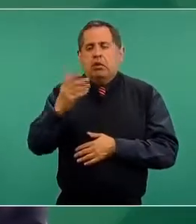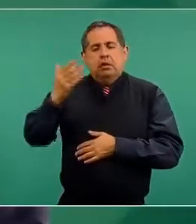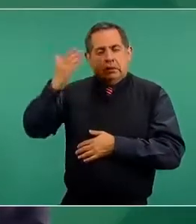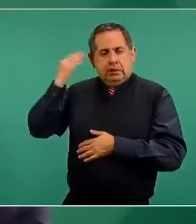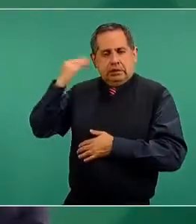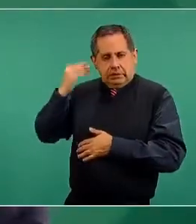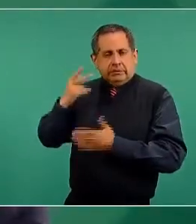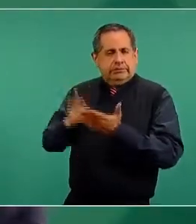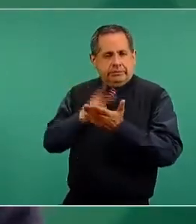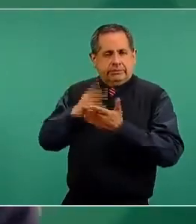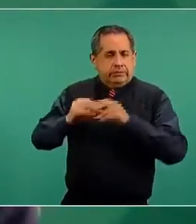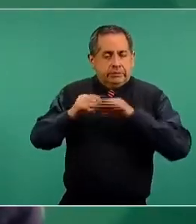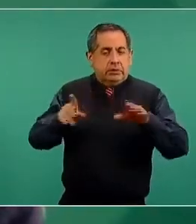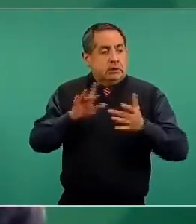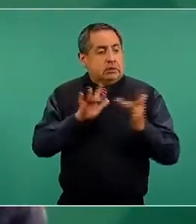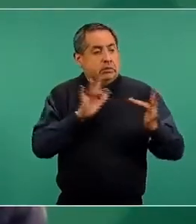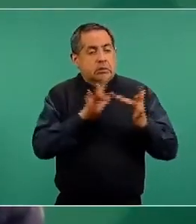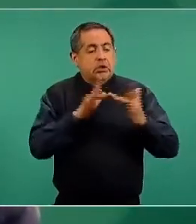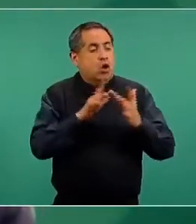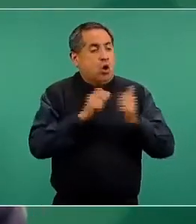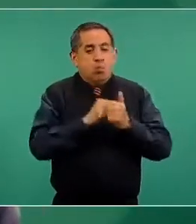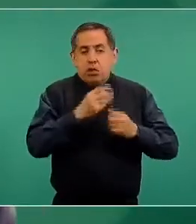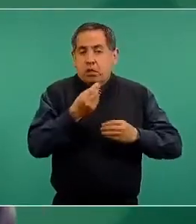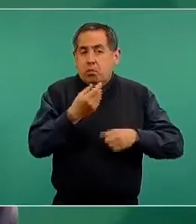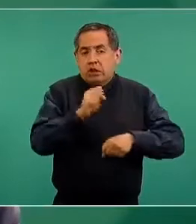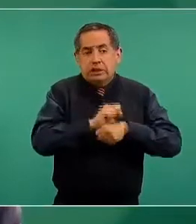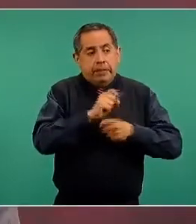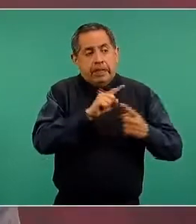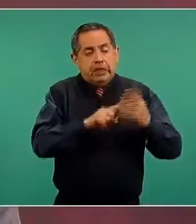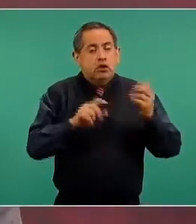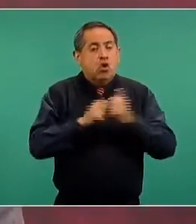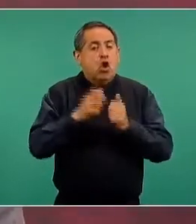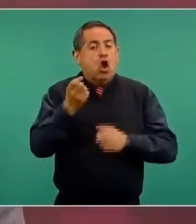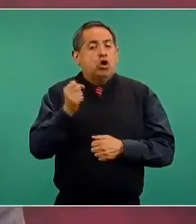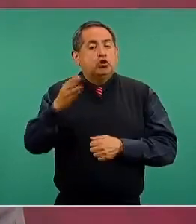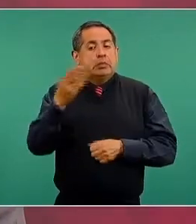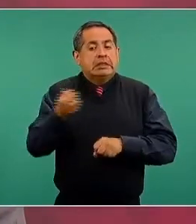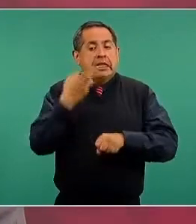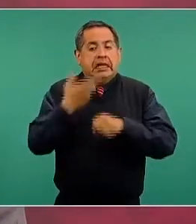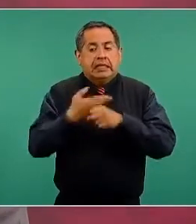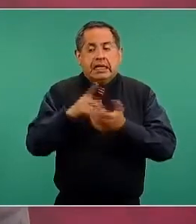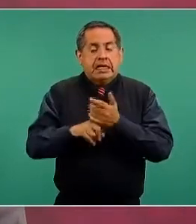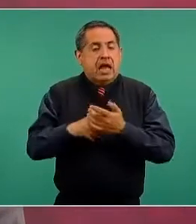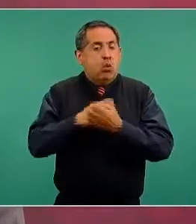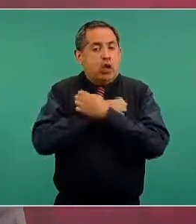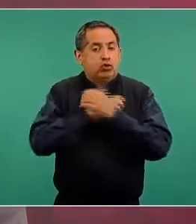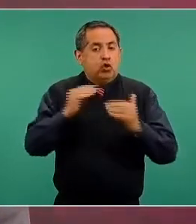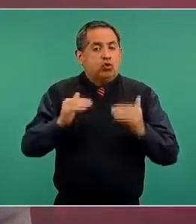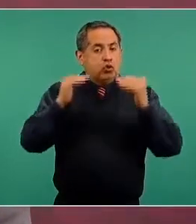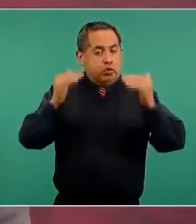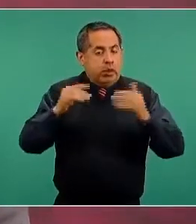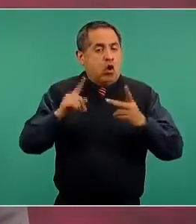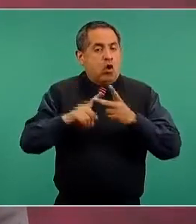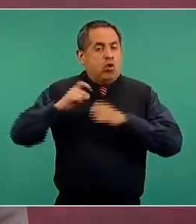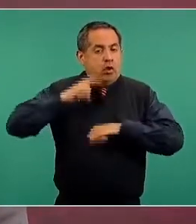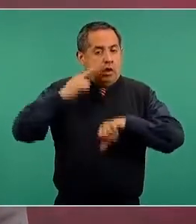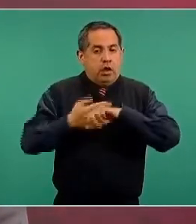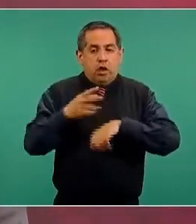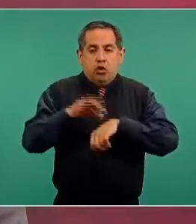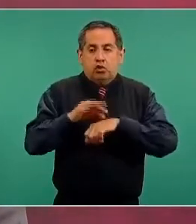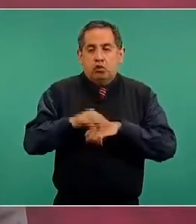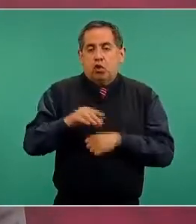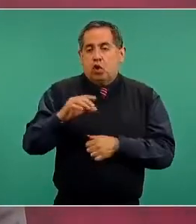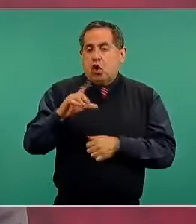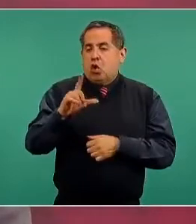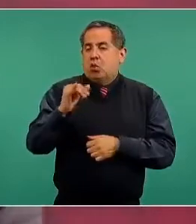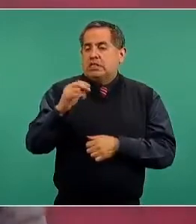varias semanas, hemos estado trabajando por muchas semanas ya con la Subsecretaría de Educación Superior, a cargo del doctor Luciano